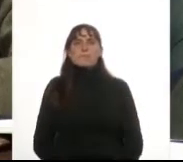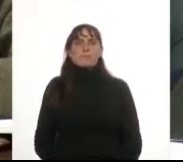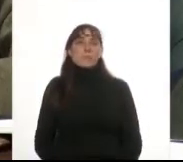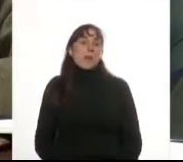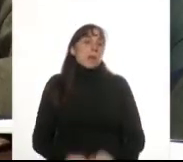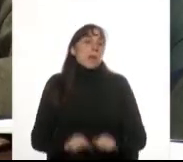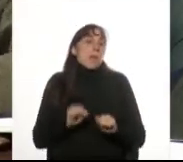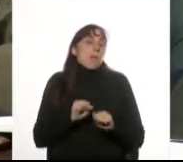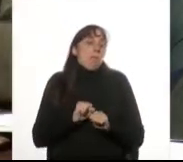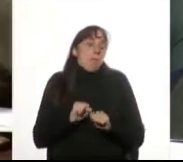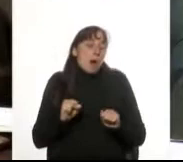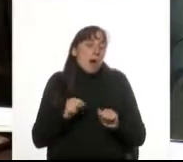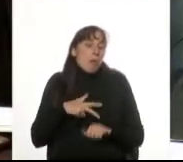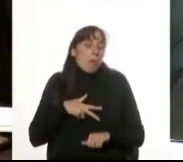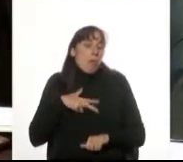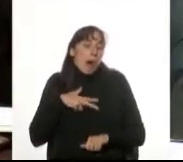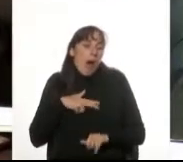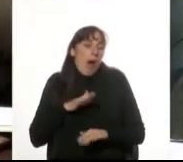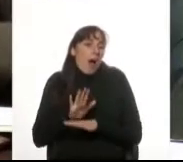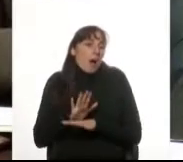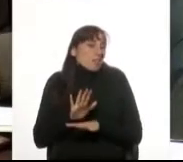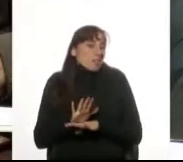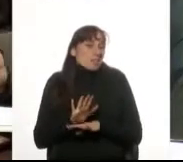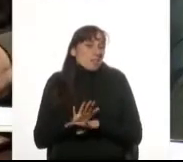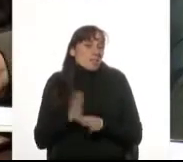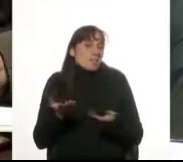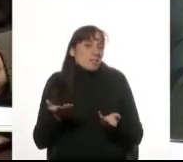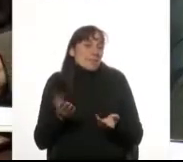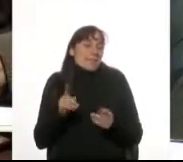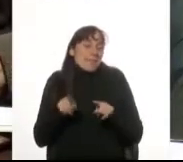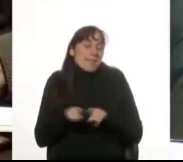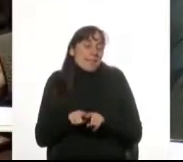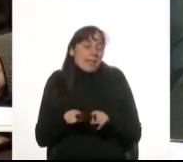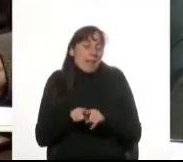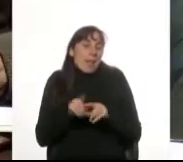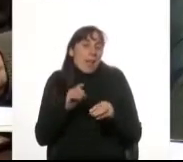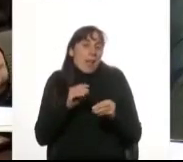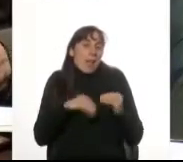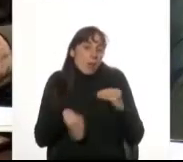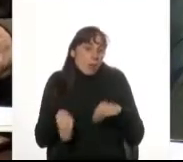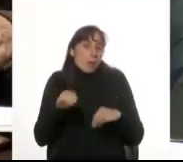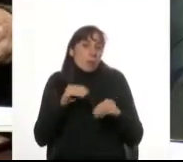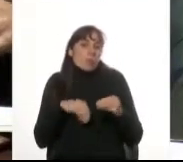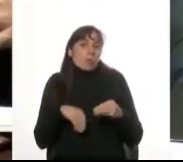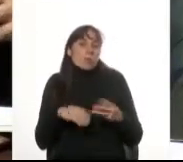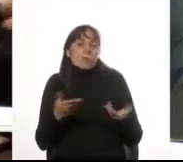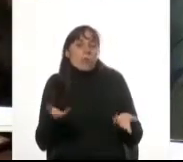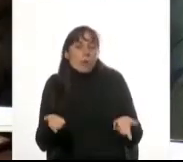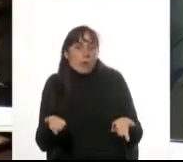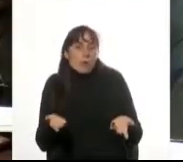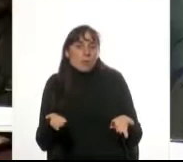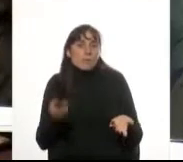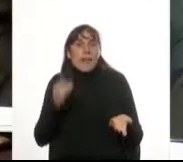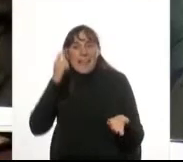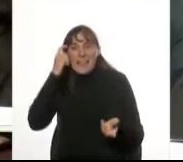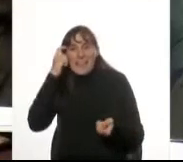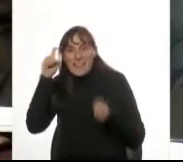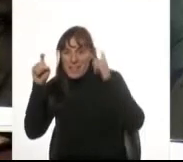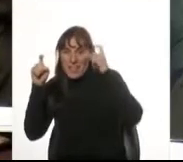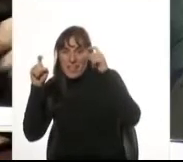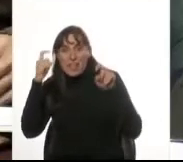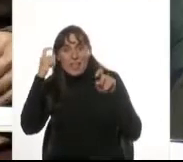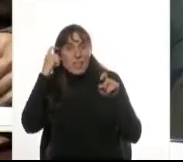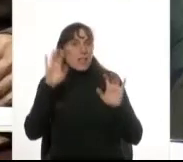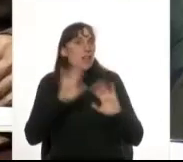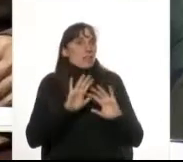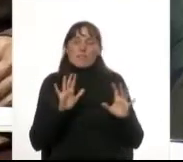Puede ser una cuestión muy humana también, un pretexto. En materia de ideas, cuando aflojamos